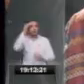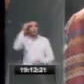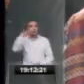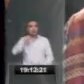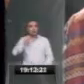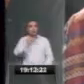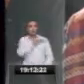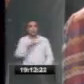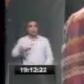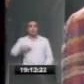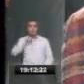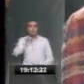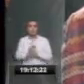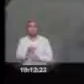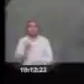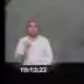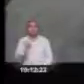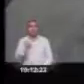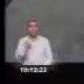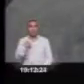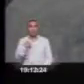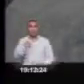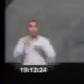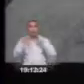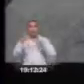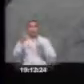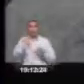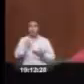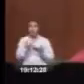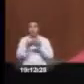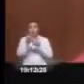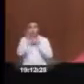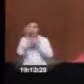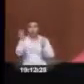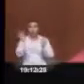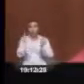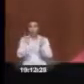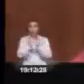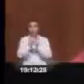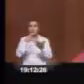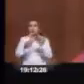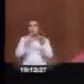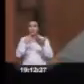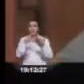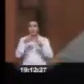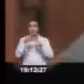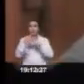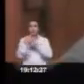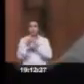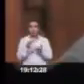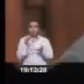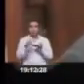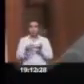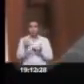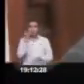él considera prioritarias. La relatora presentará su informe con las conclusiones de la situación de la población